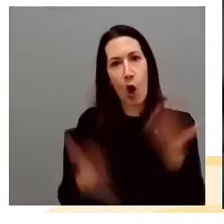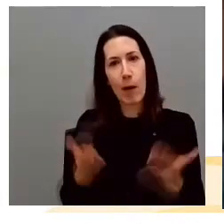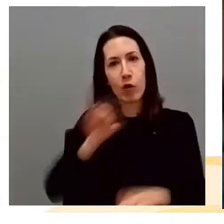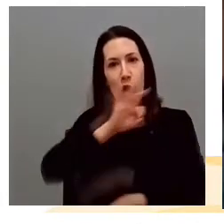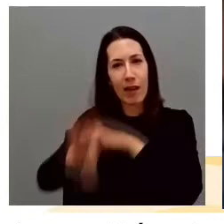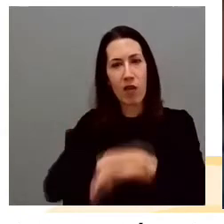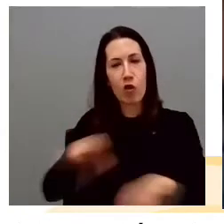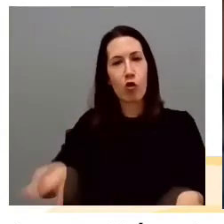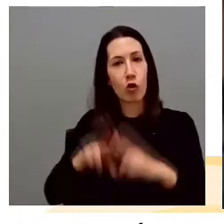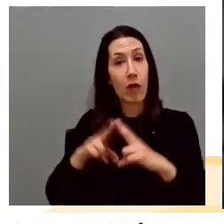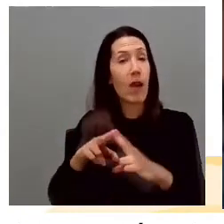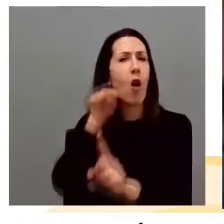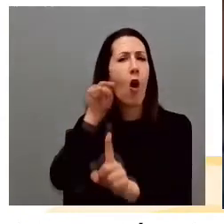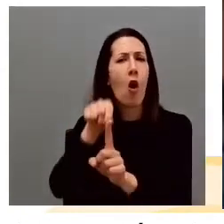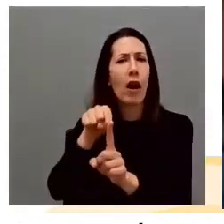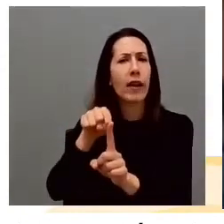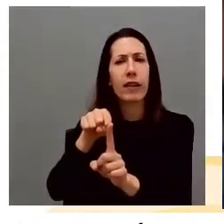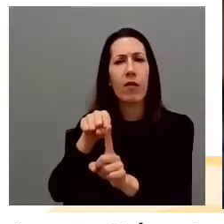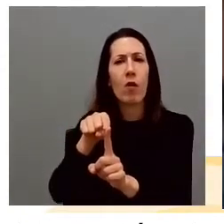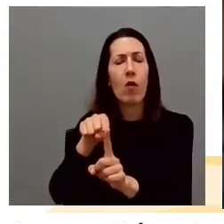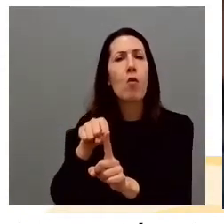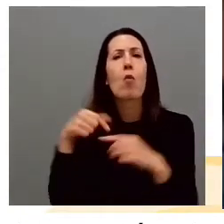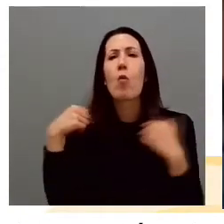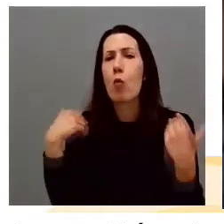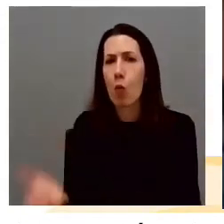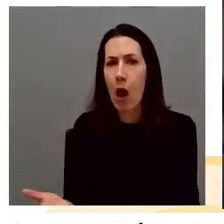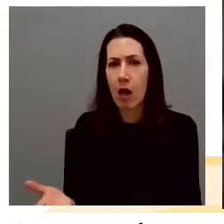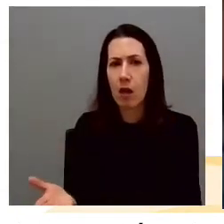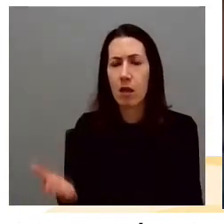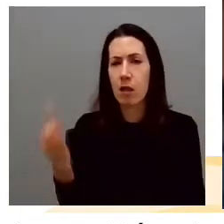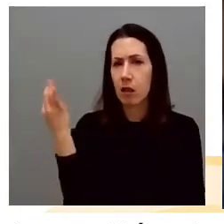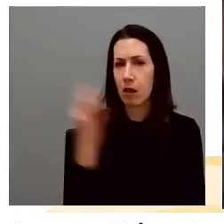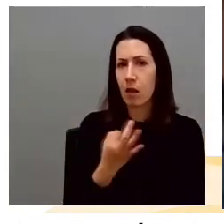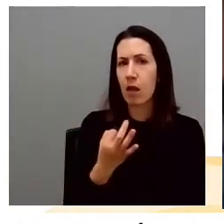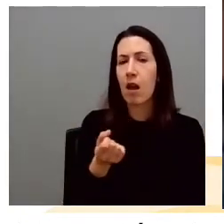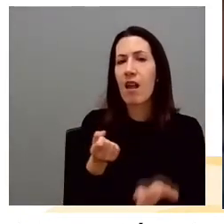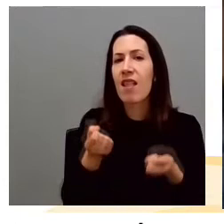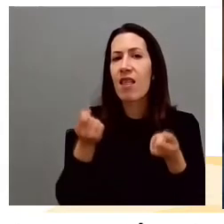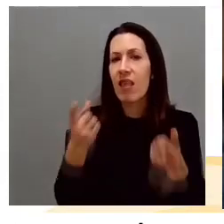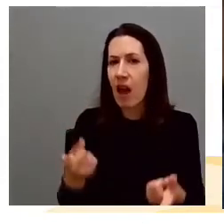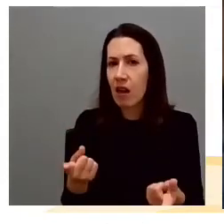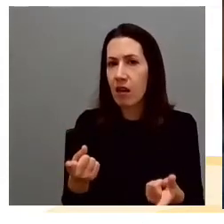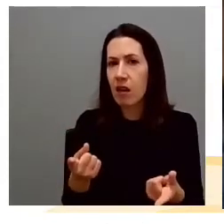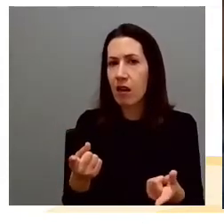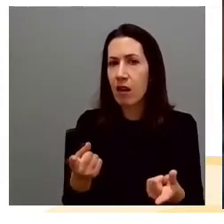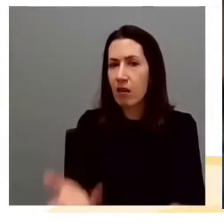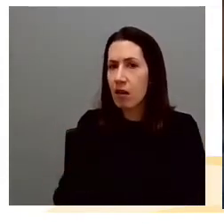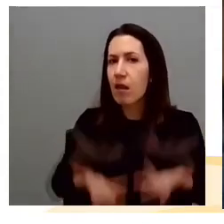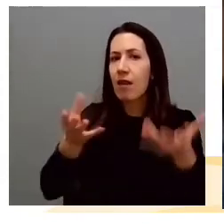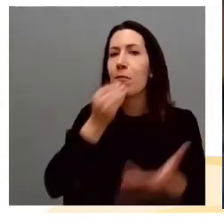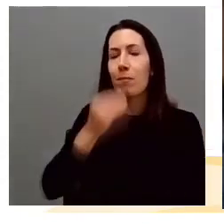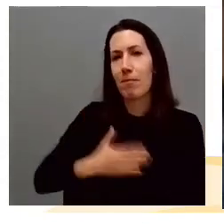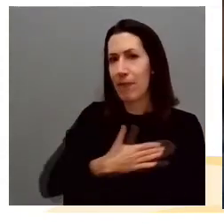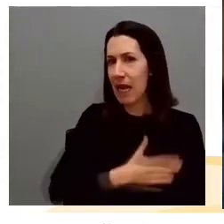organización social que no tiene otro fin y otra justificación que provocar o que proveer del mayor bienestar